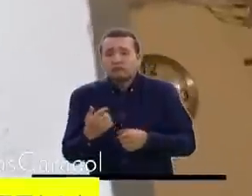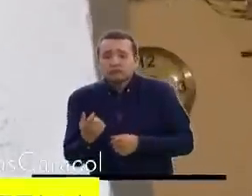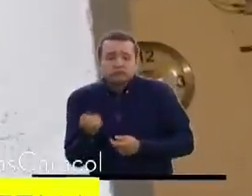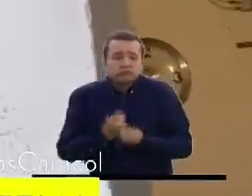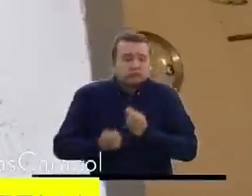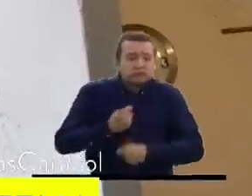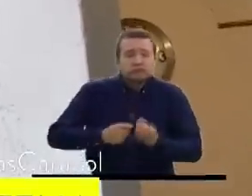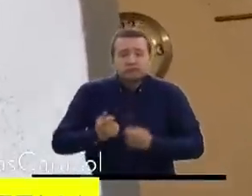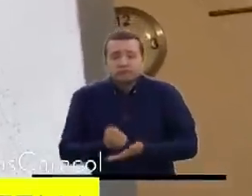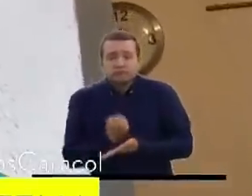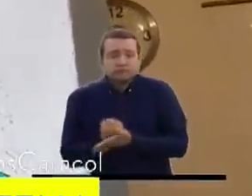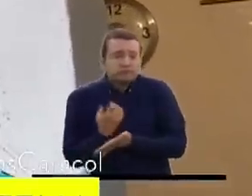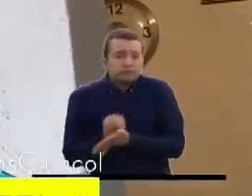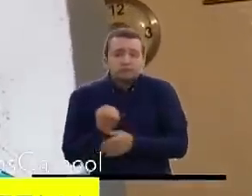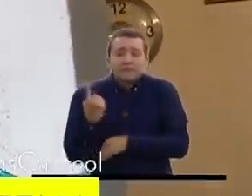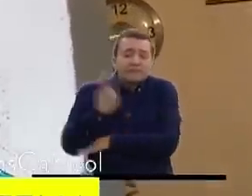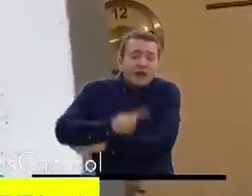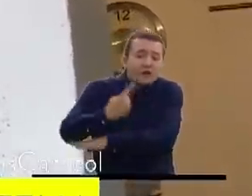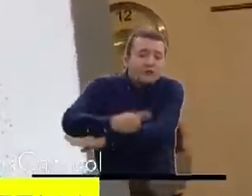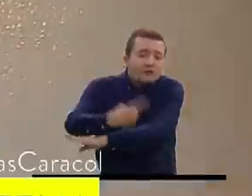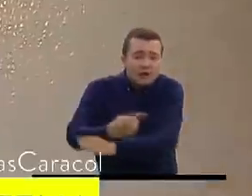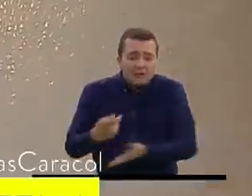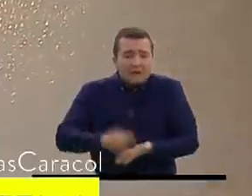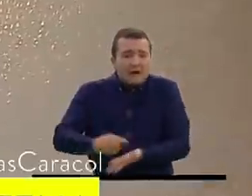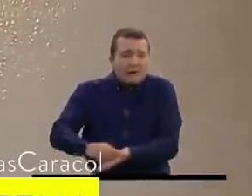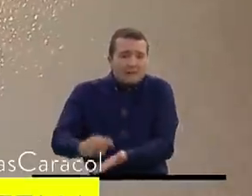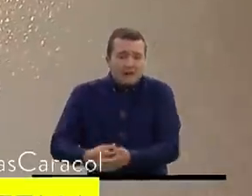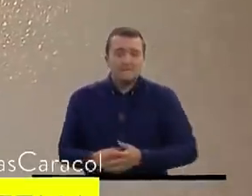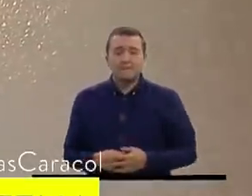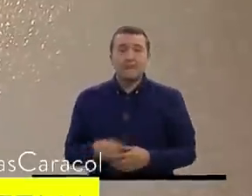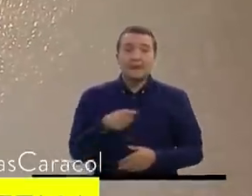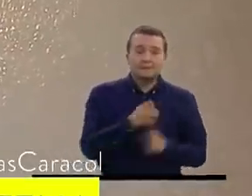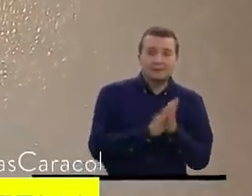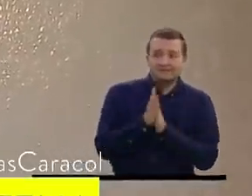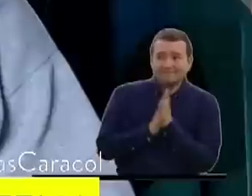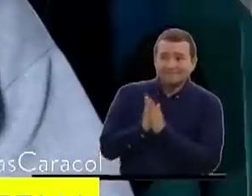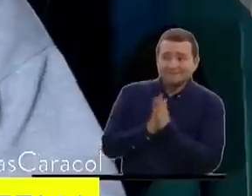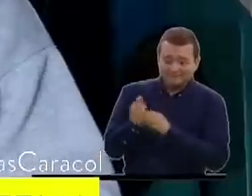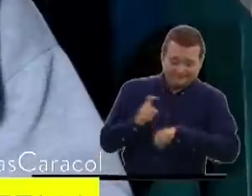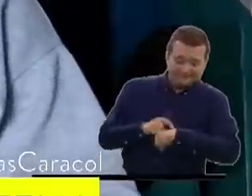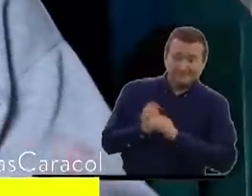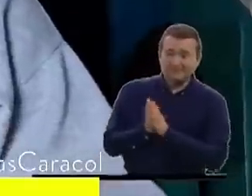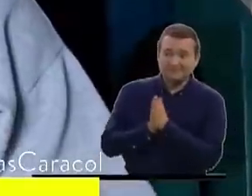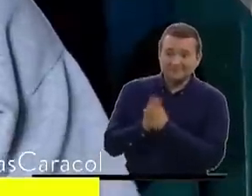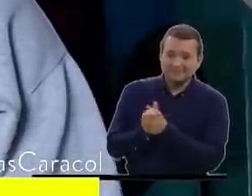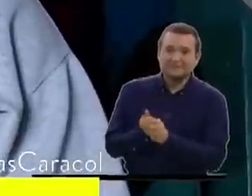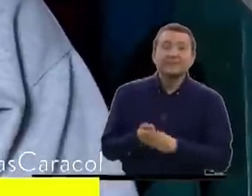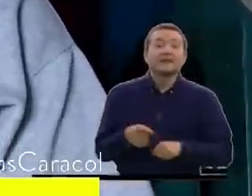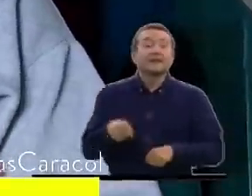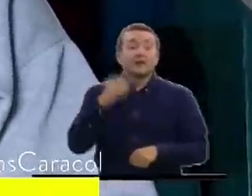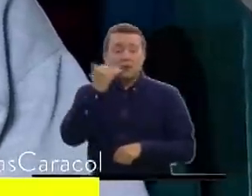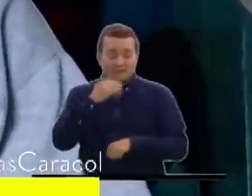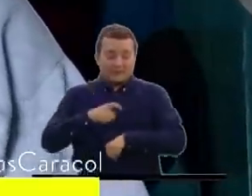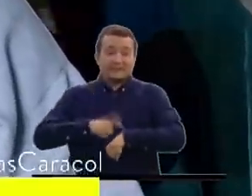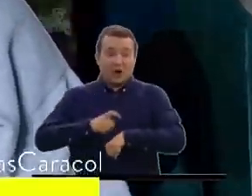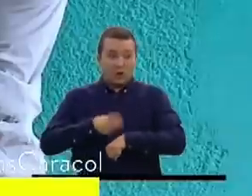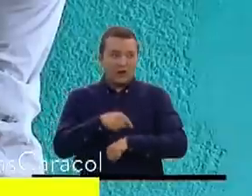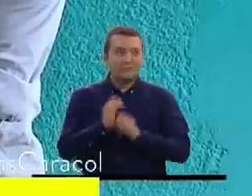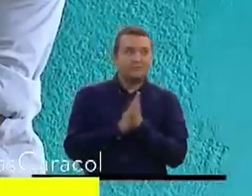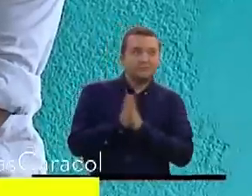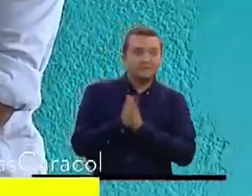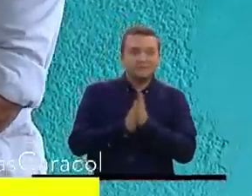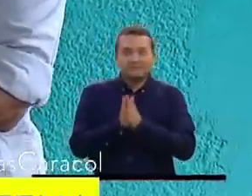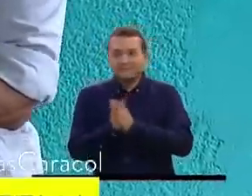acá. Con ansias esperan la hora más importante del día. A esta hora la gente ya espera su plato de comida porque sabe que llega